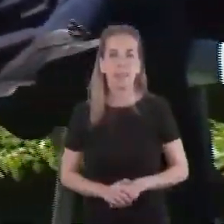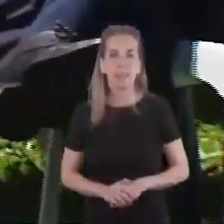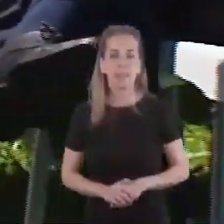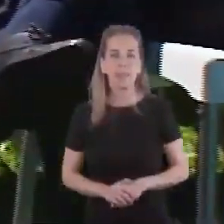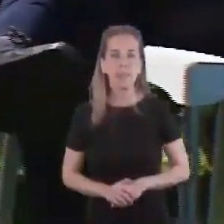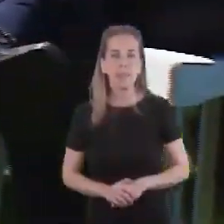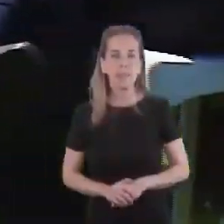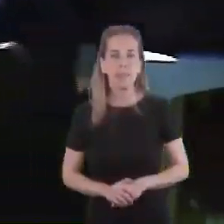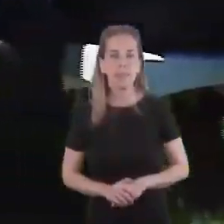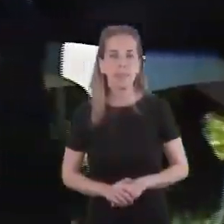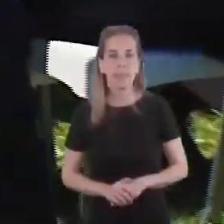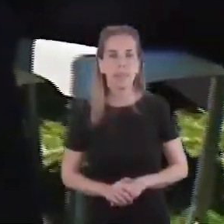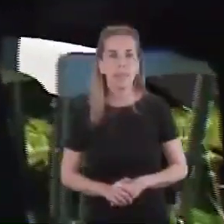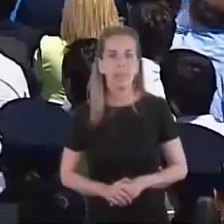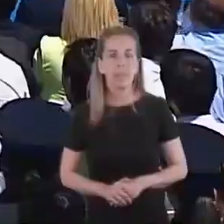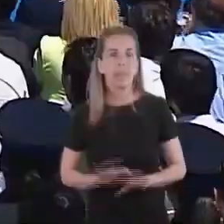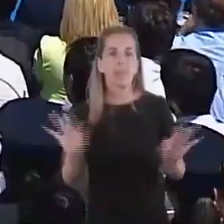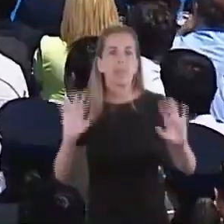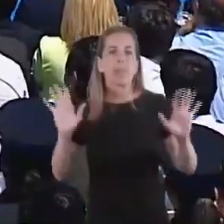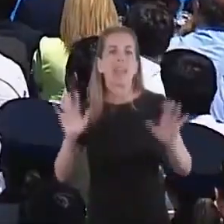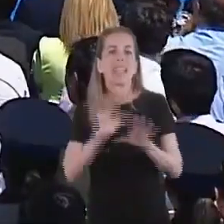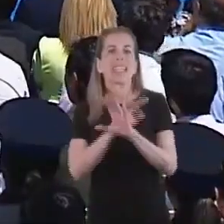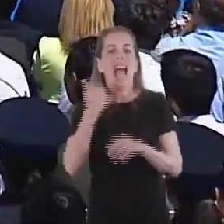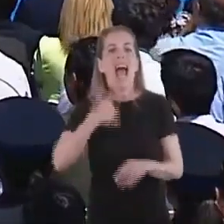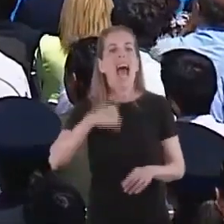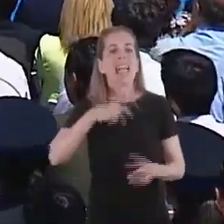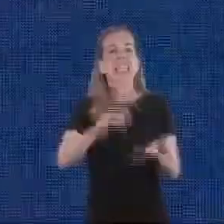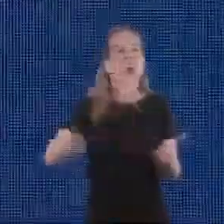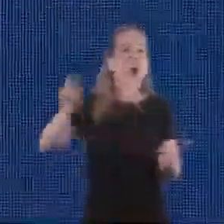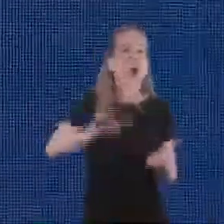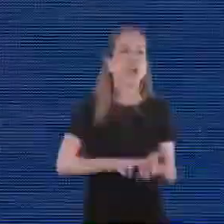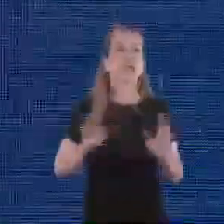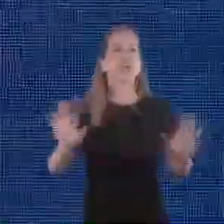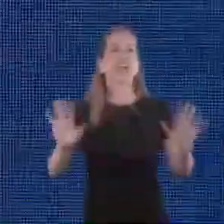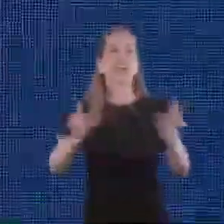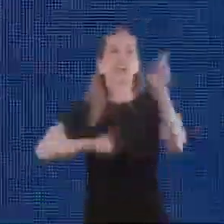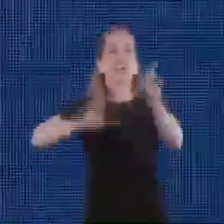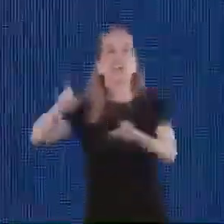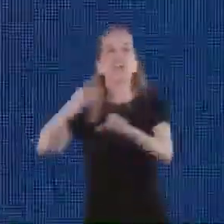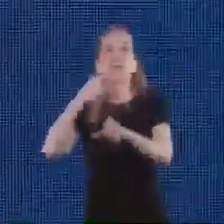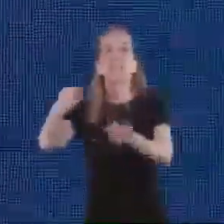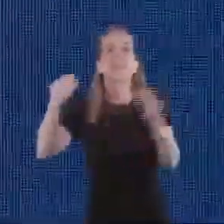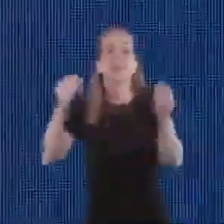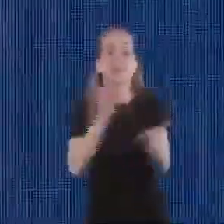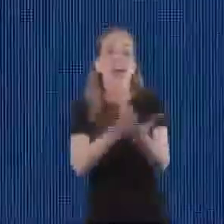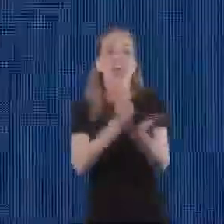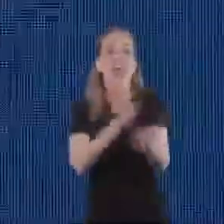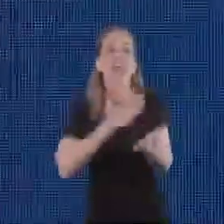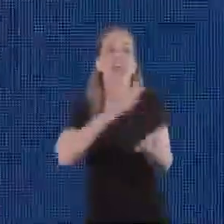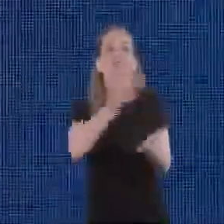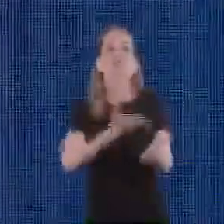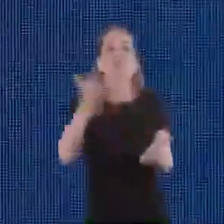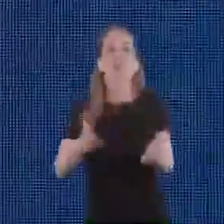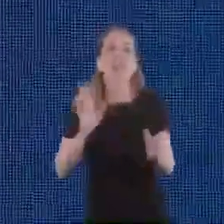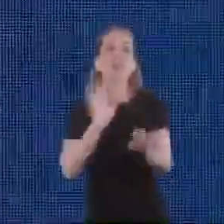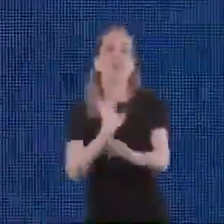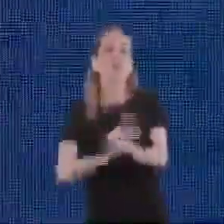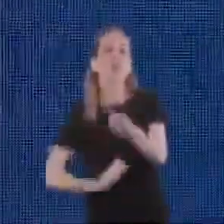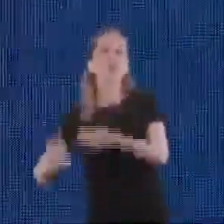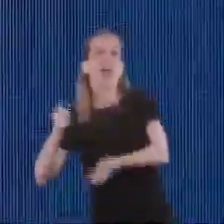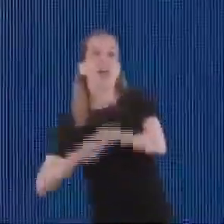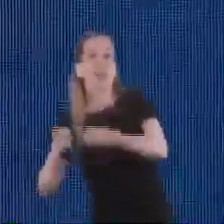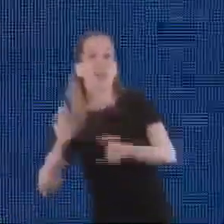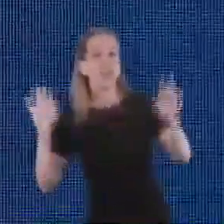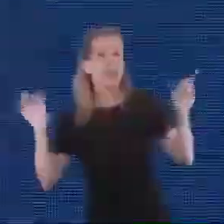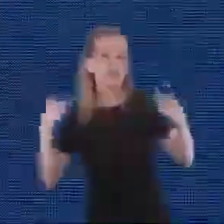No voy a dejar que en la Argentina una vez más se diga que los derechos humanos son un negocio. El dolor